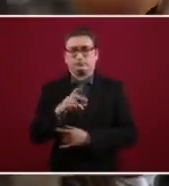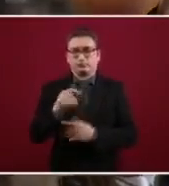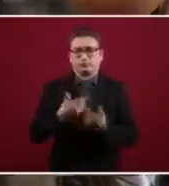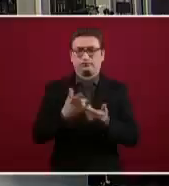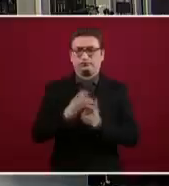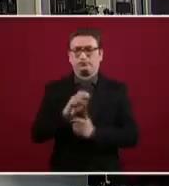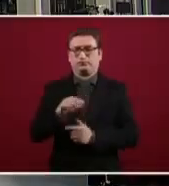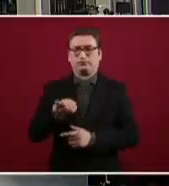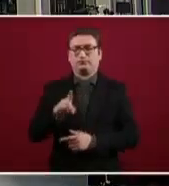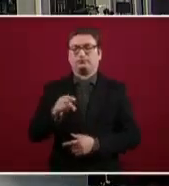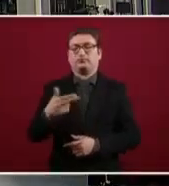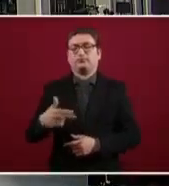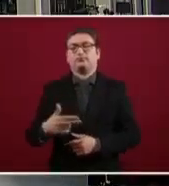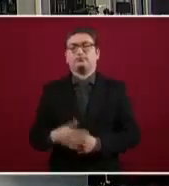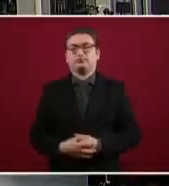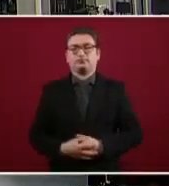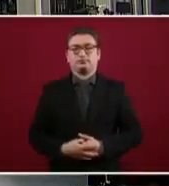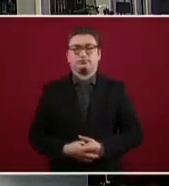cdh